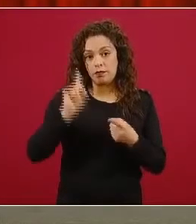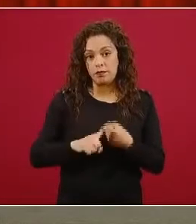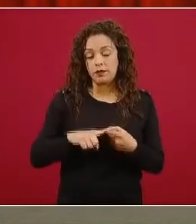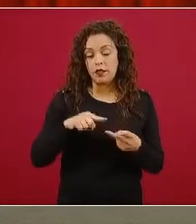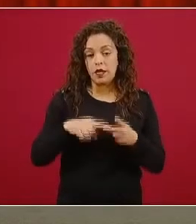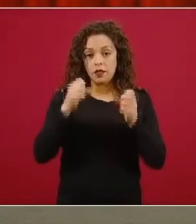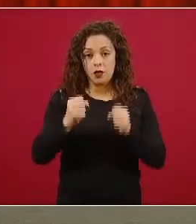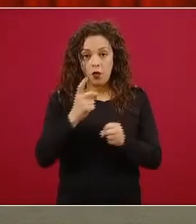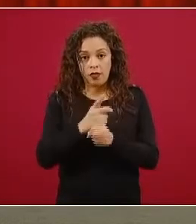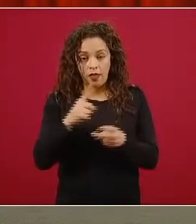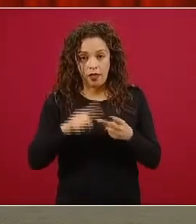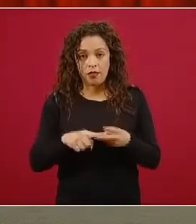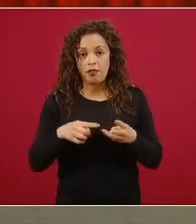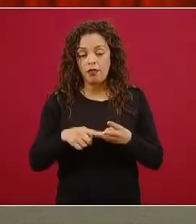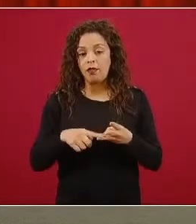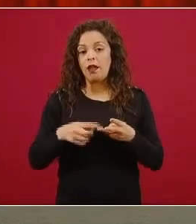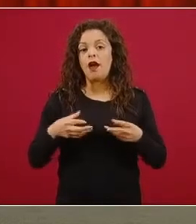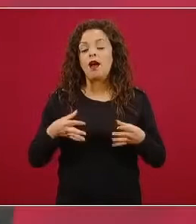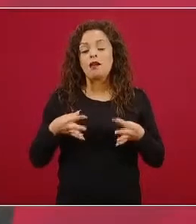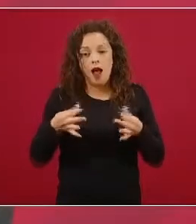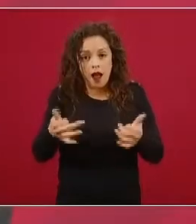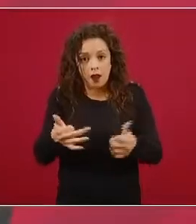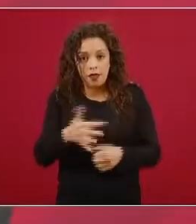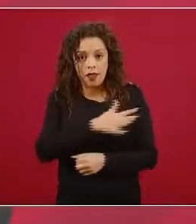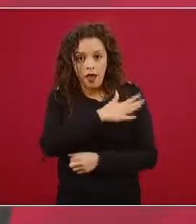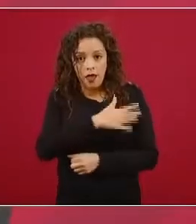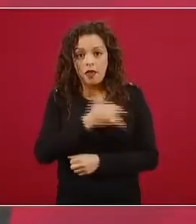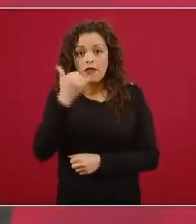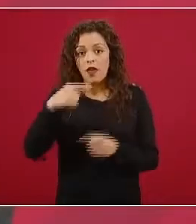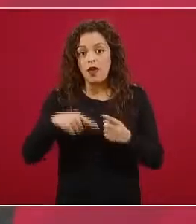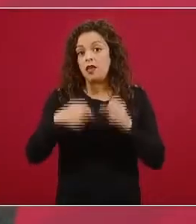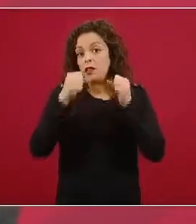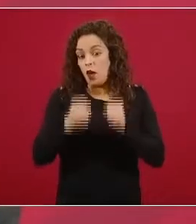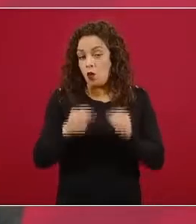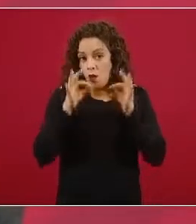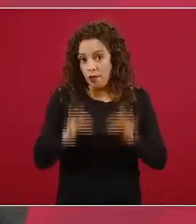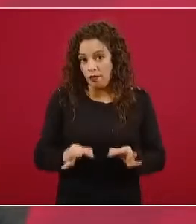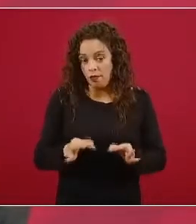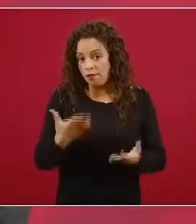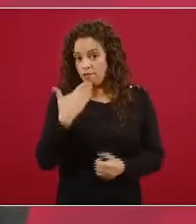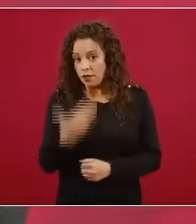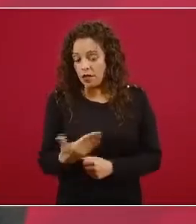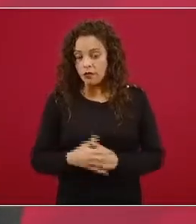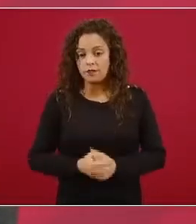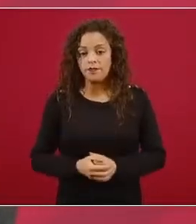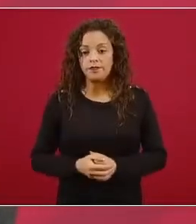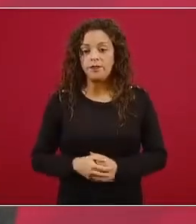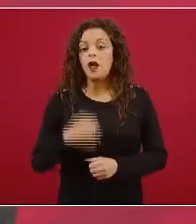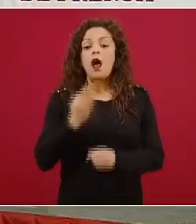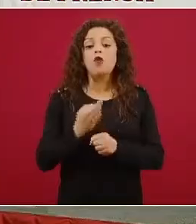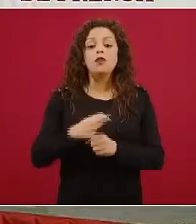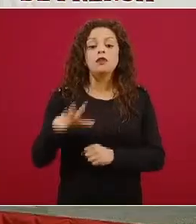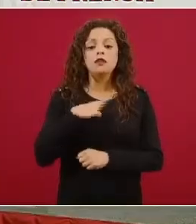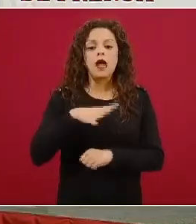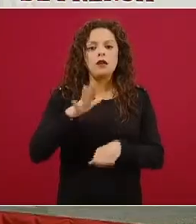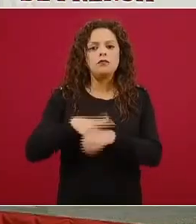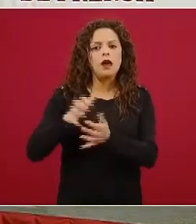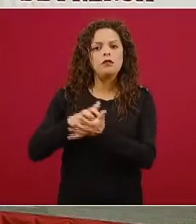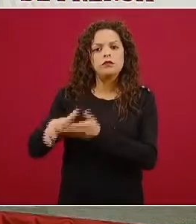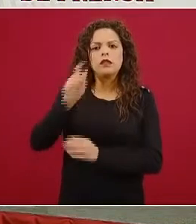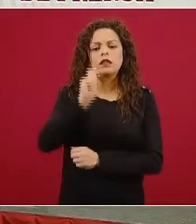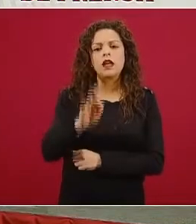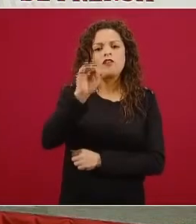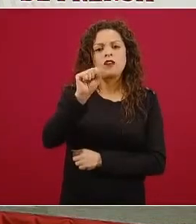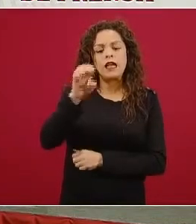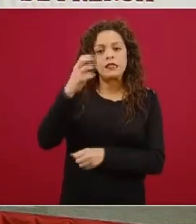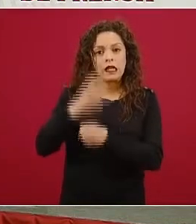eficacia. Y podemos decir que de las vacunas que utilizan estos adenovirus y la mayoría de las que están ahorita en la fase 3